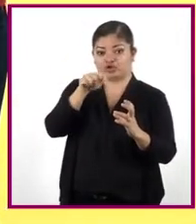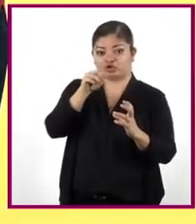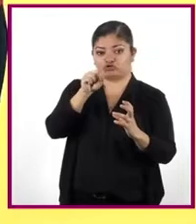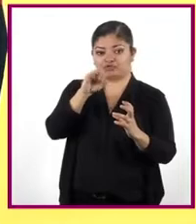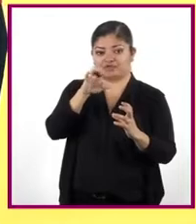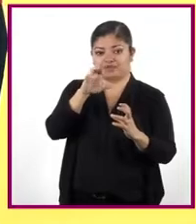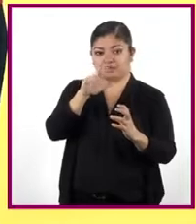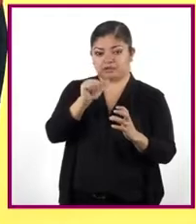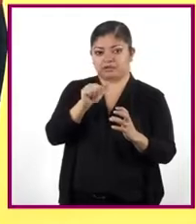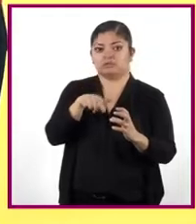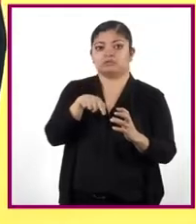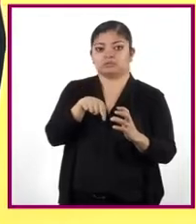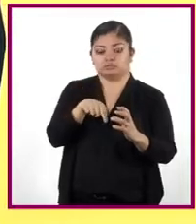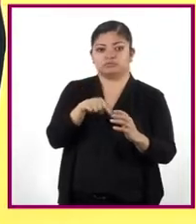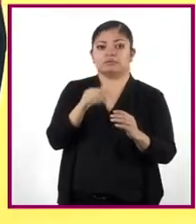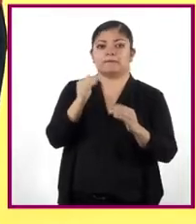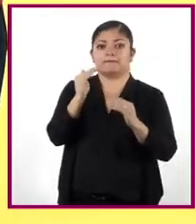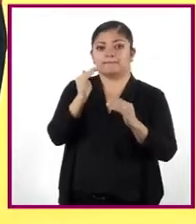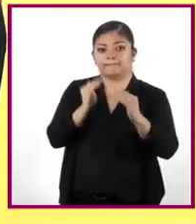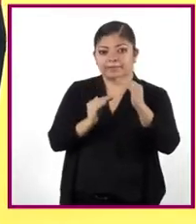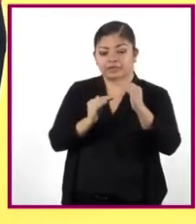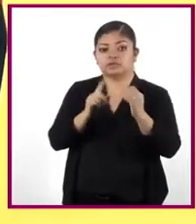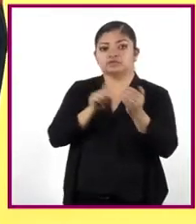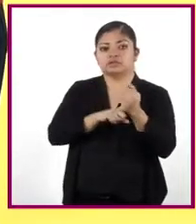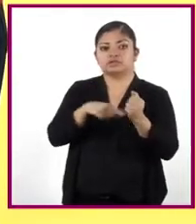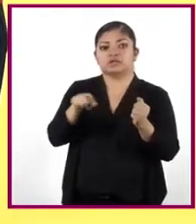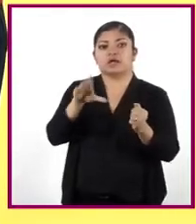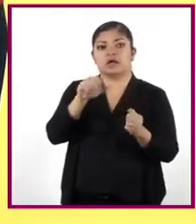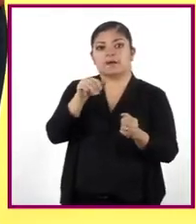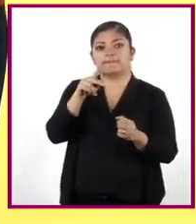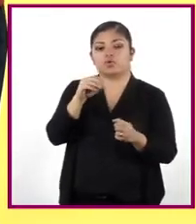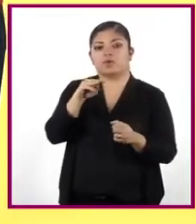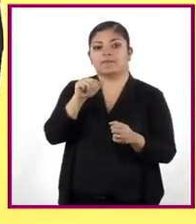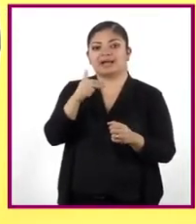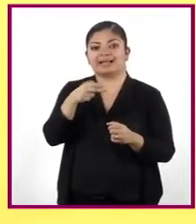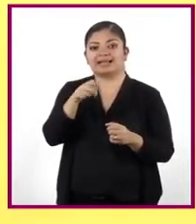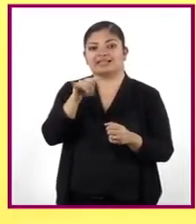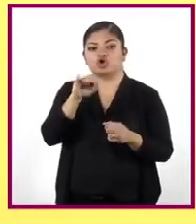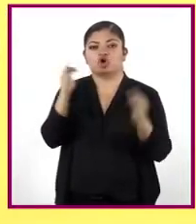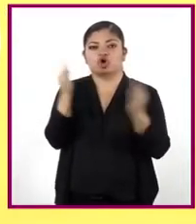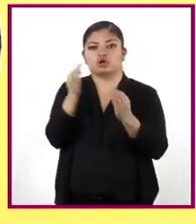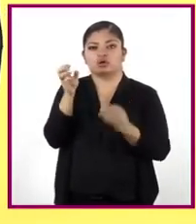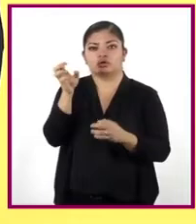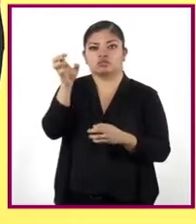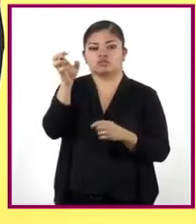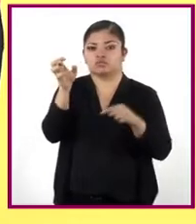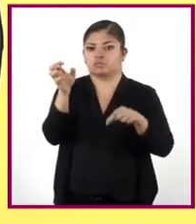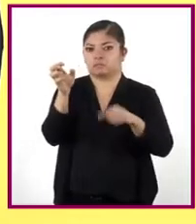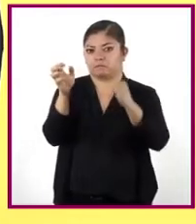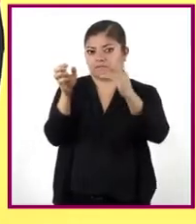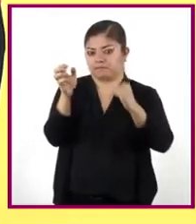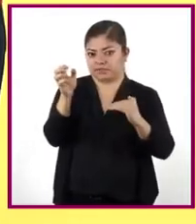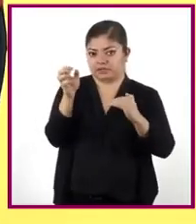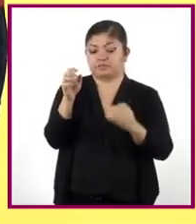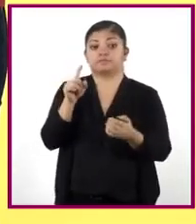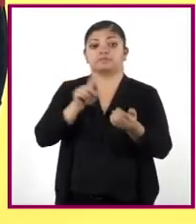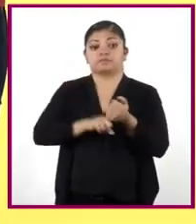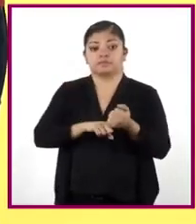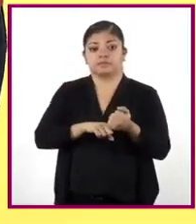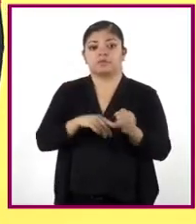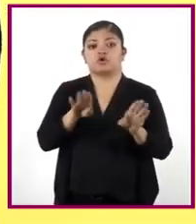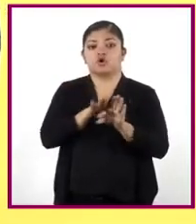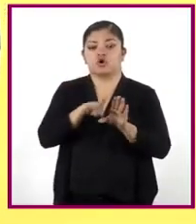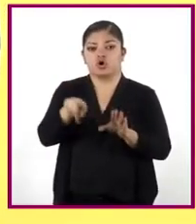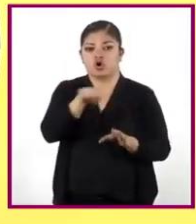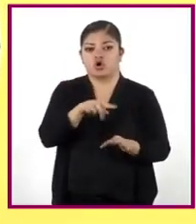una intensidad mucho menor comparada con la del campo magnético de un imán de refrigerador. Y la unidad con la que se mide la